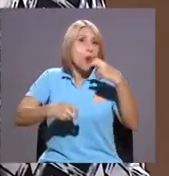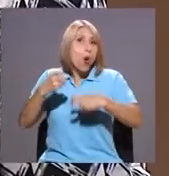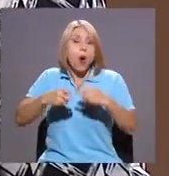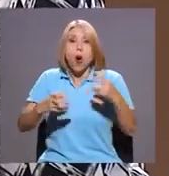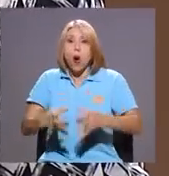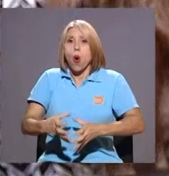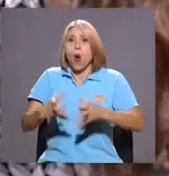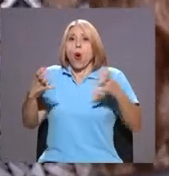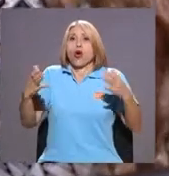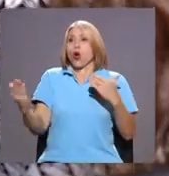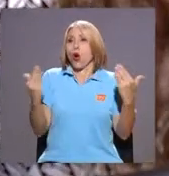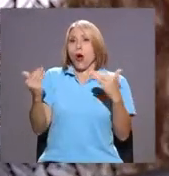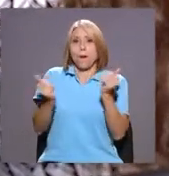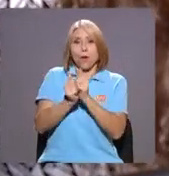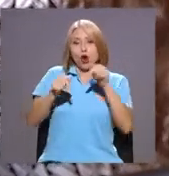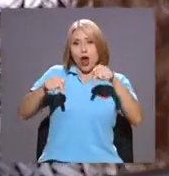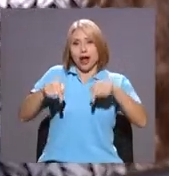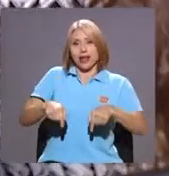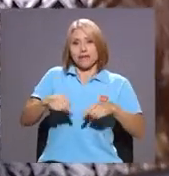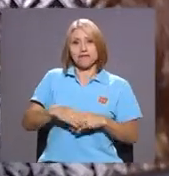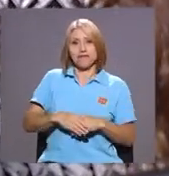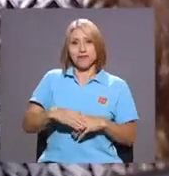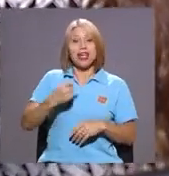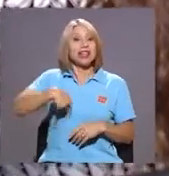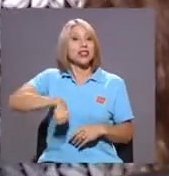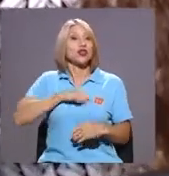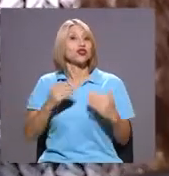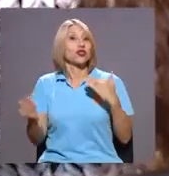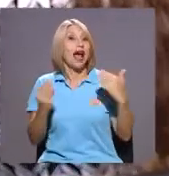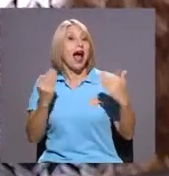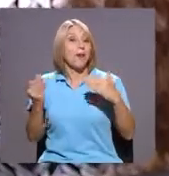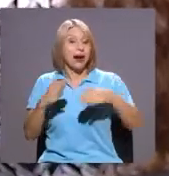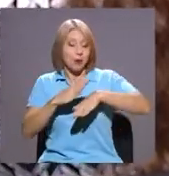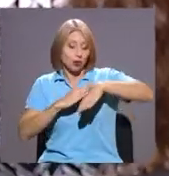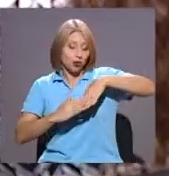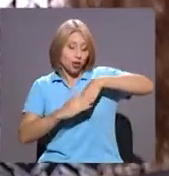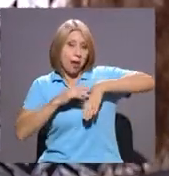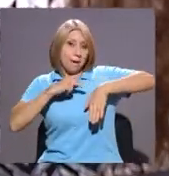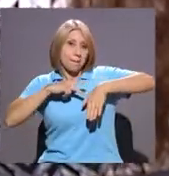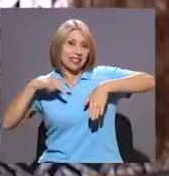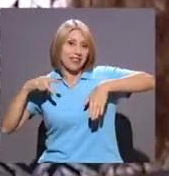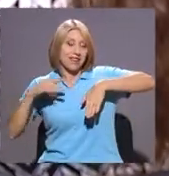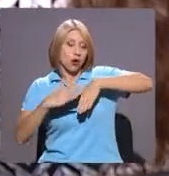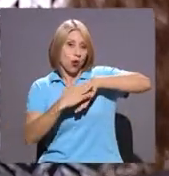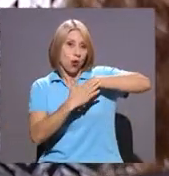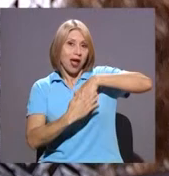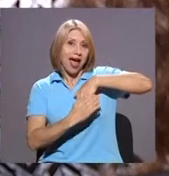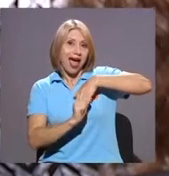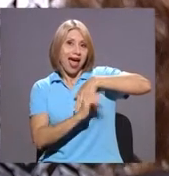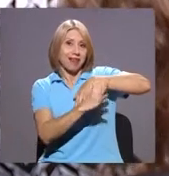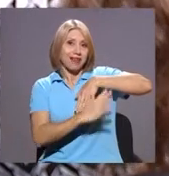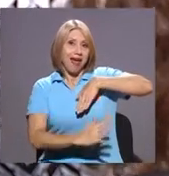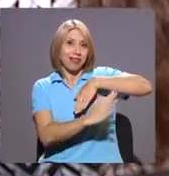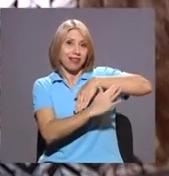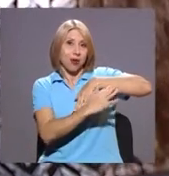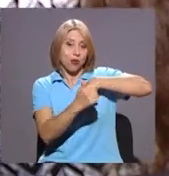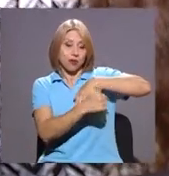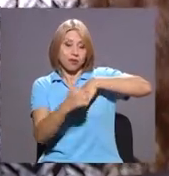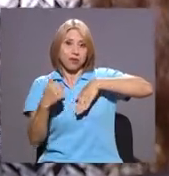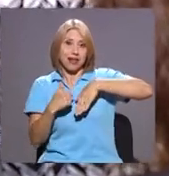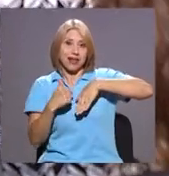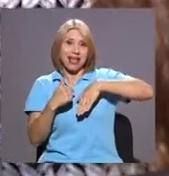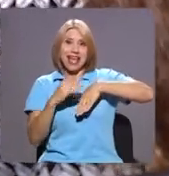nosotros tenemos aquí. Y en realidad, si nosotros comparamos Pacífico con Atlántico, es completamente diferente en términos de clima, pero los dos tienen